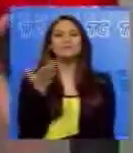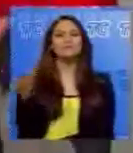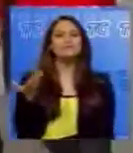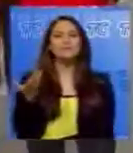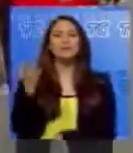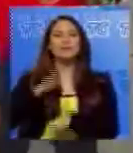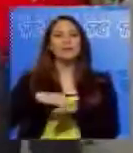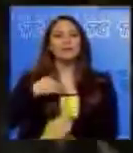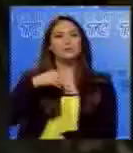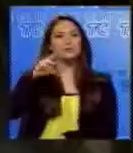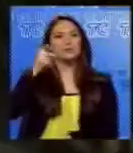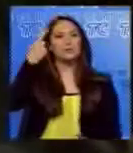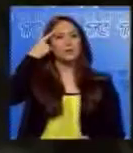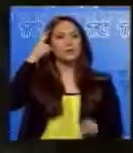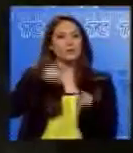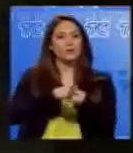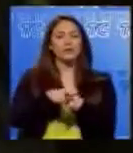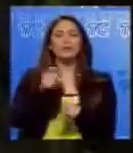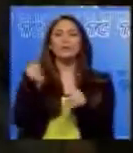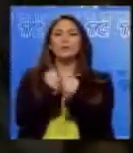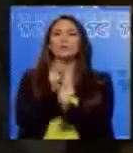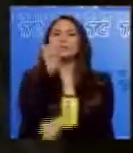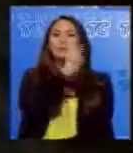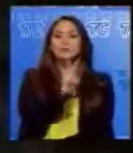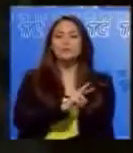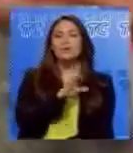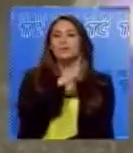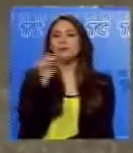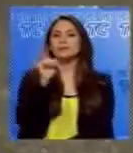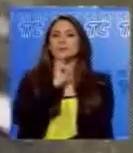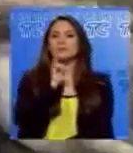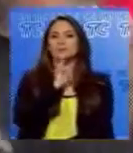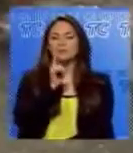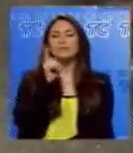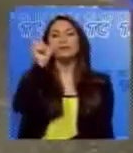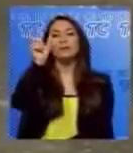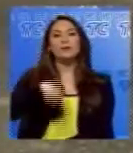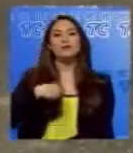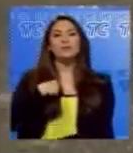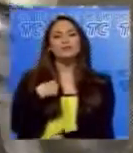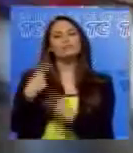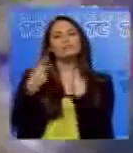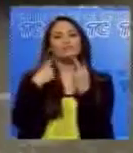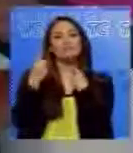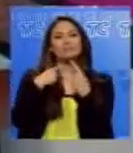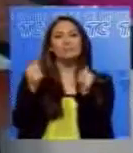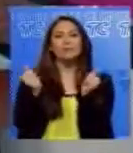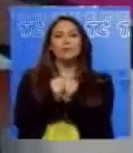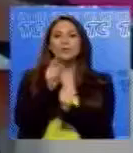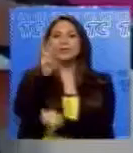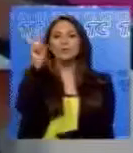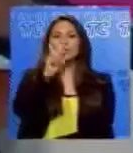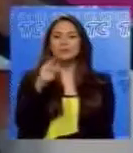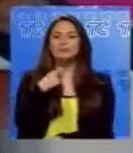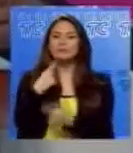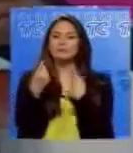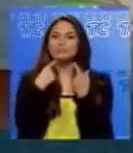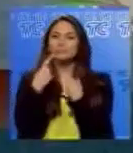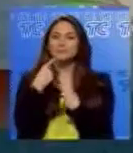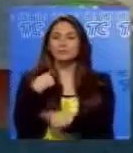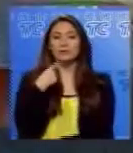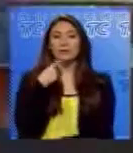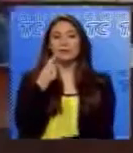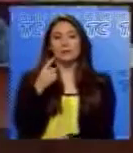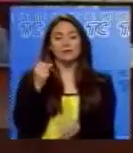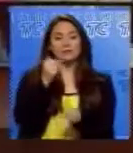al desacuerdo entre Venezuela y Estados Unidos. El ministro aseguró que tras una conversación que mantuvo con el canciller de Venezuela, los lazos